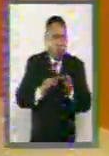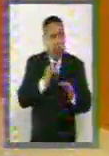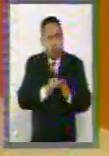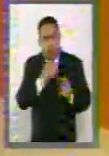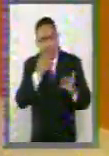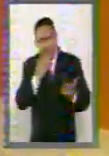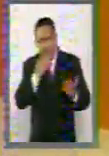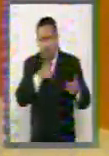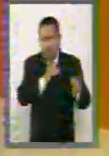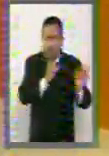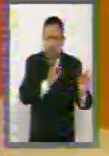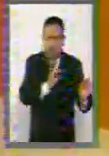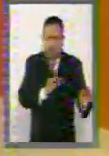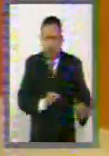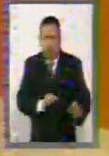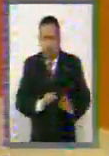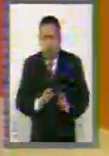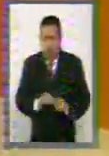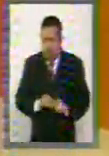los requisitos.